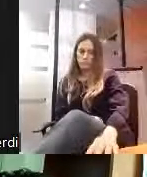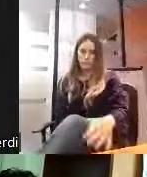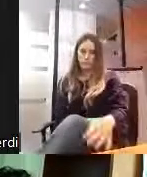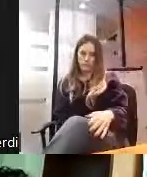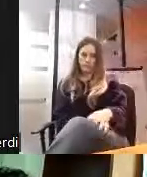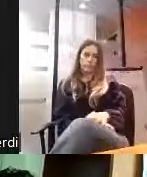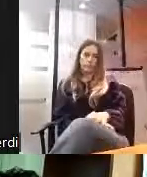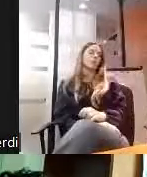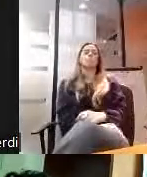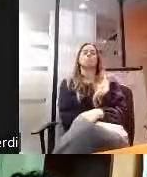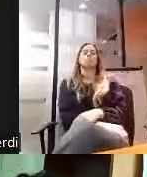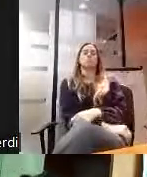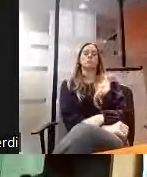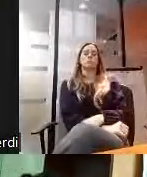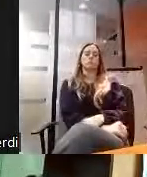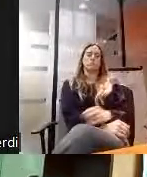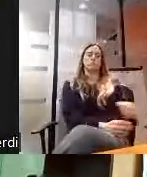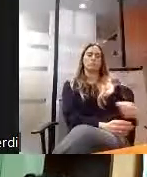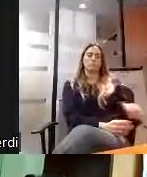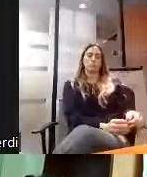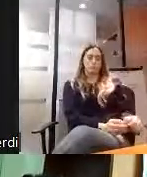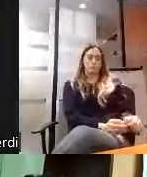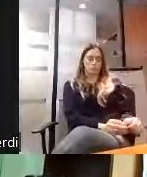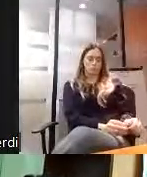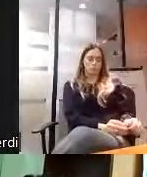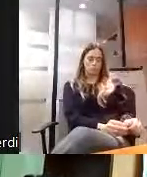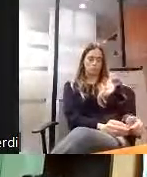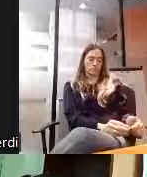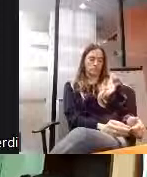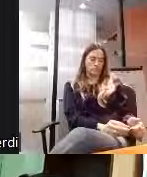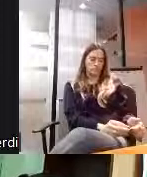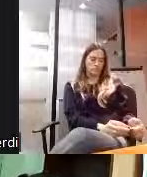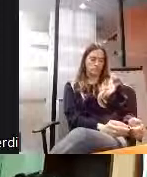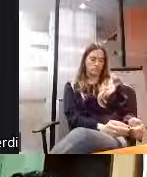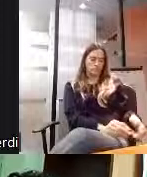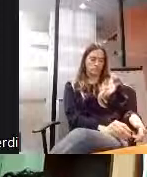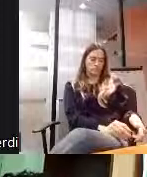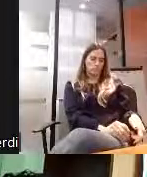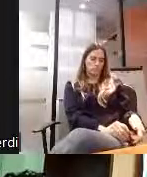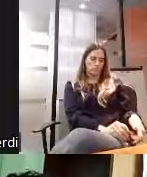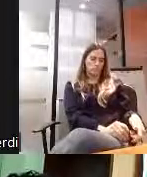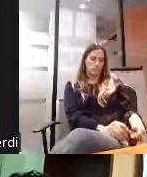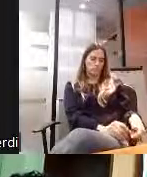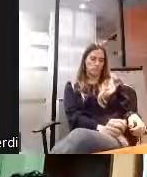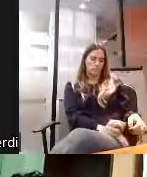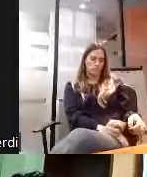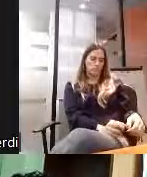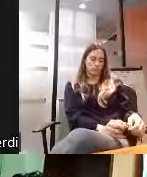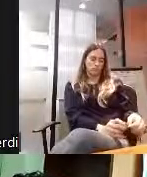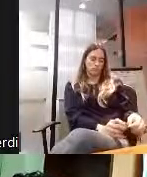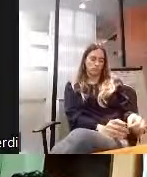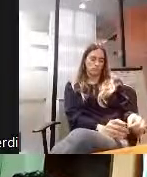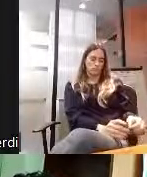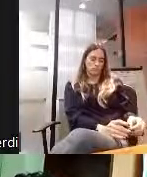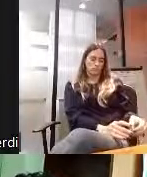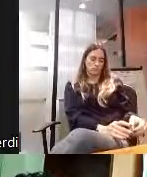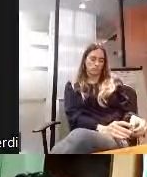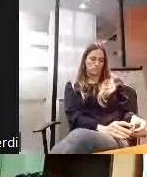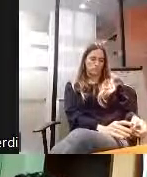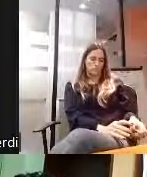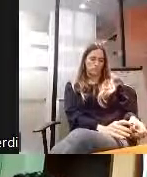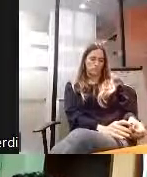no, no recrudezca con intensidad o no escale con intensidad el conflicto, y de ese modo